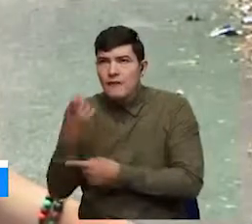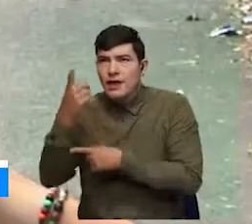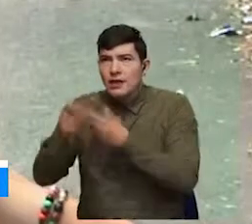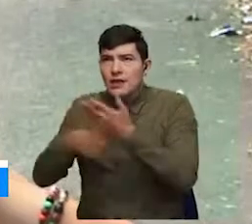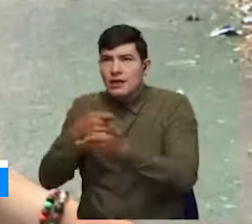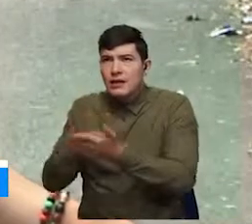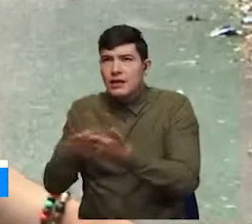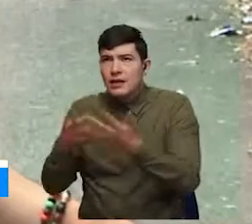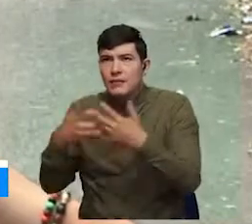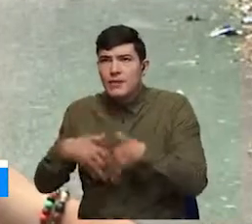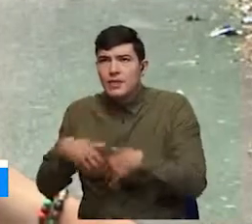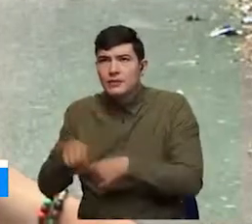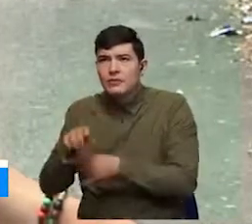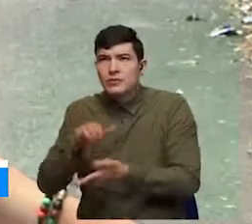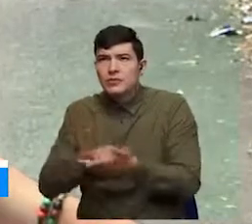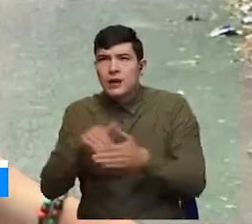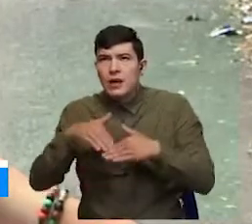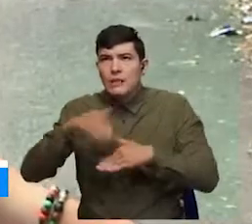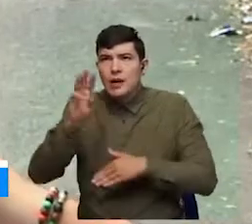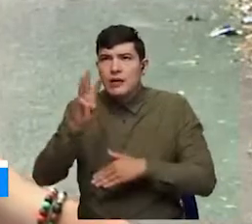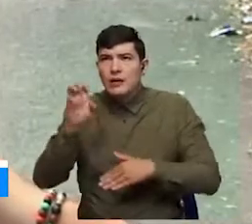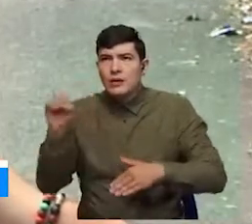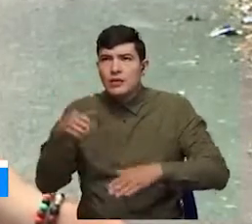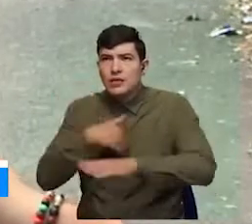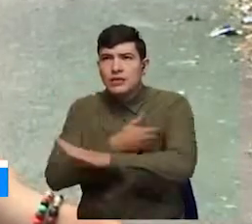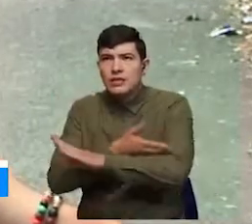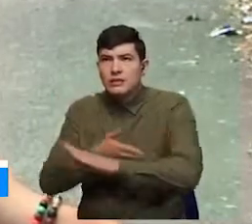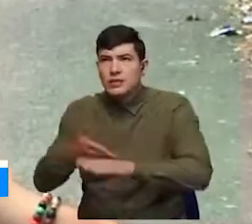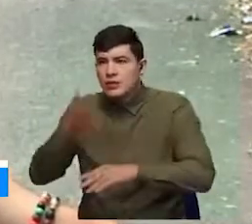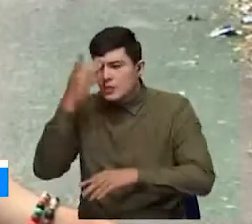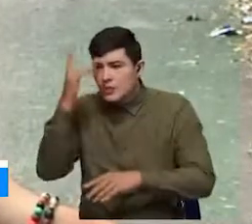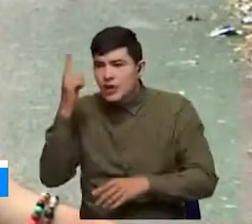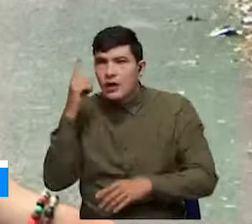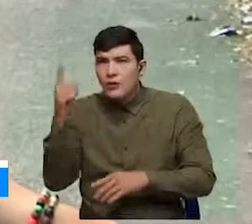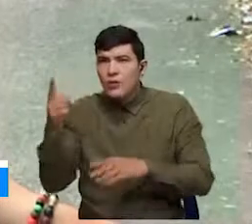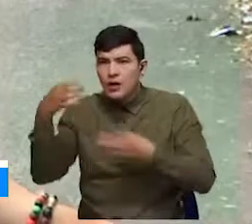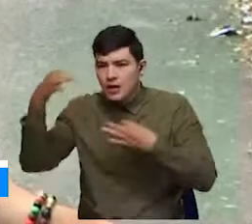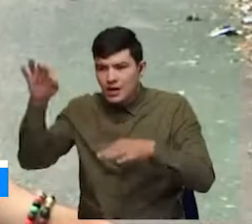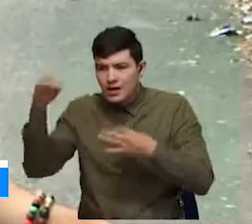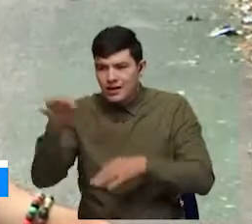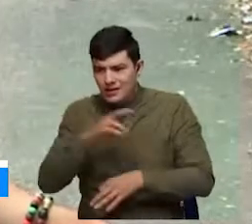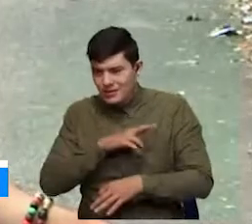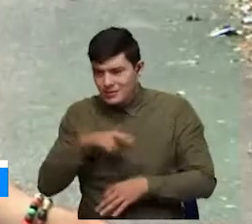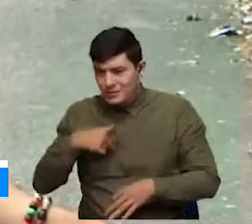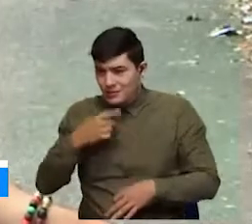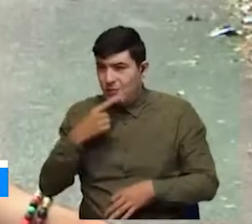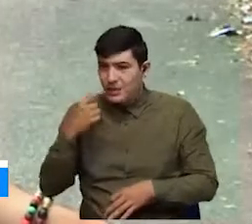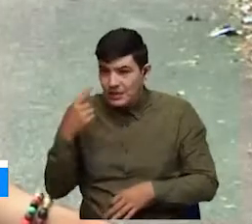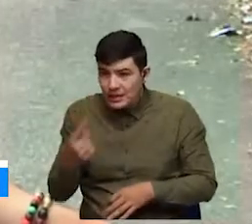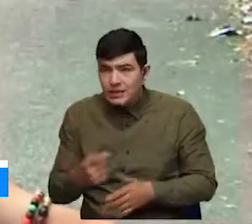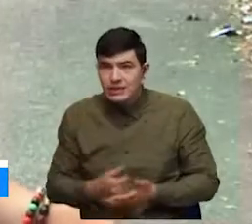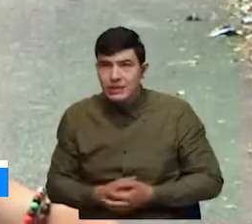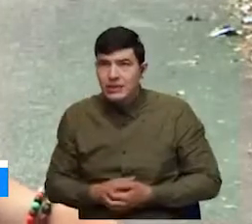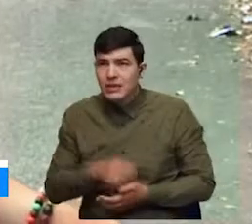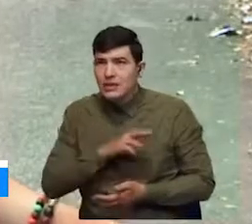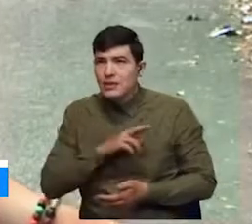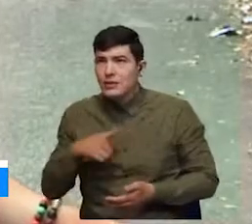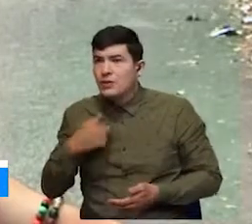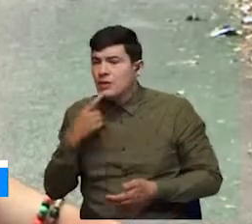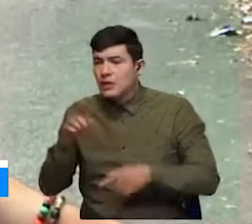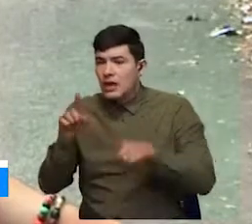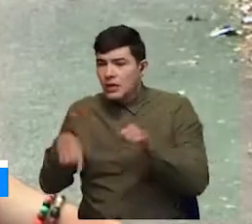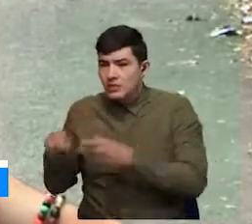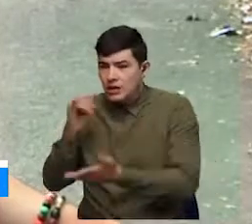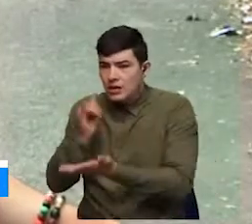la empresa de aguas kapital más de 80 millones de pesos por una sola factura y estamos hablando de que hay junta de acción comunal